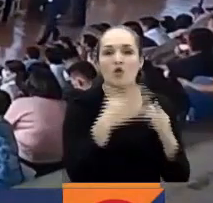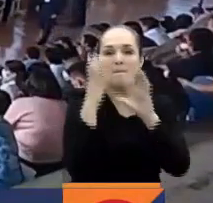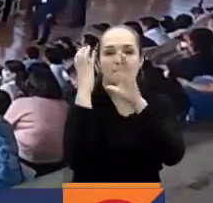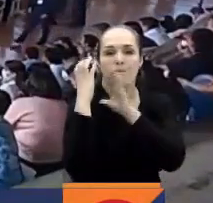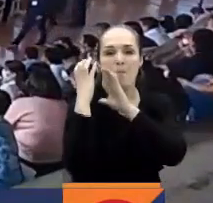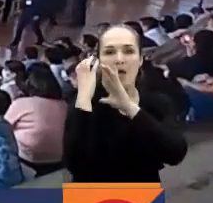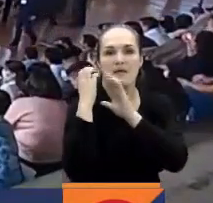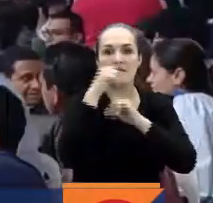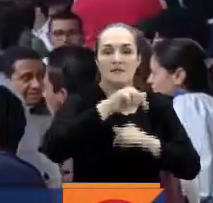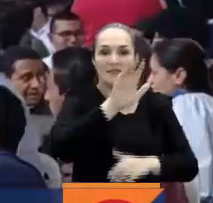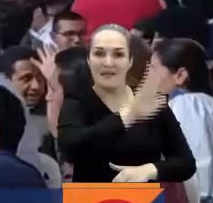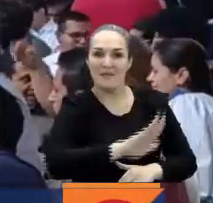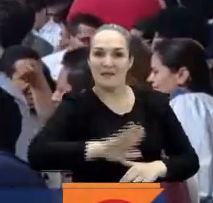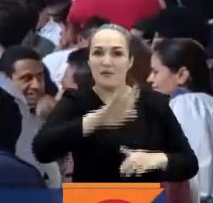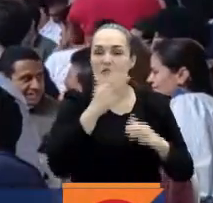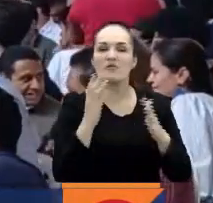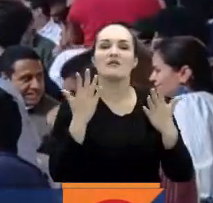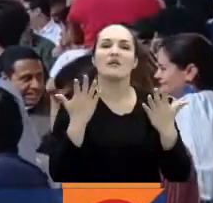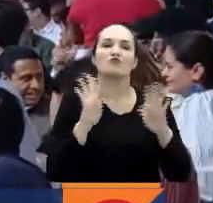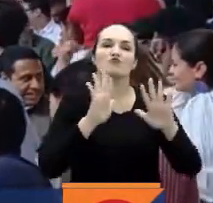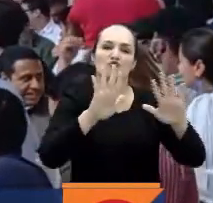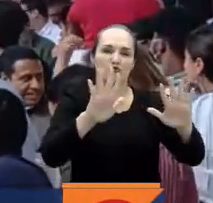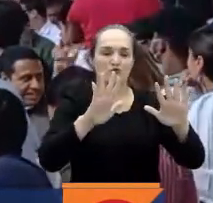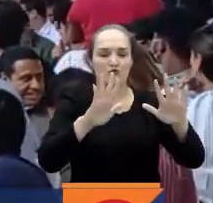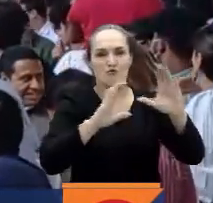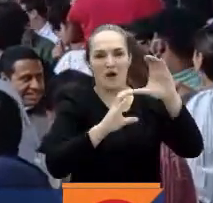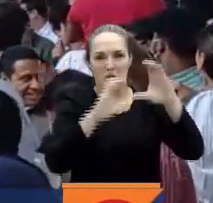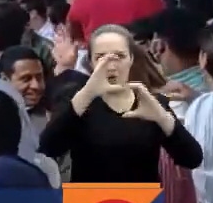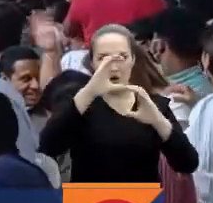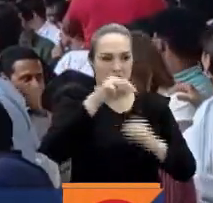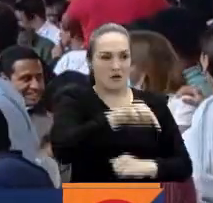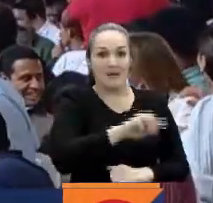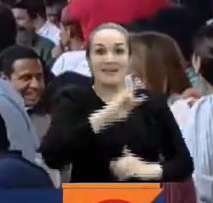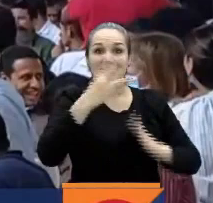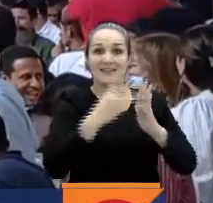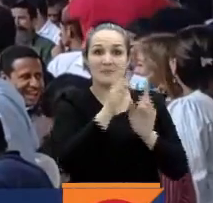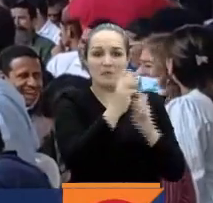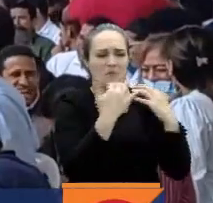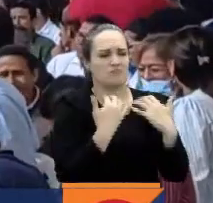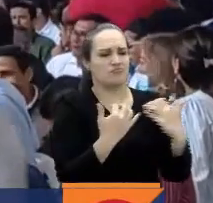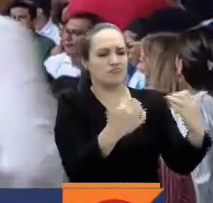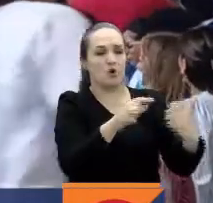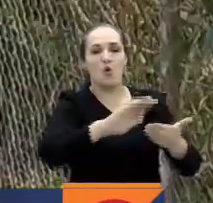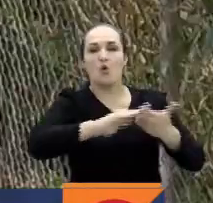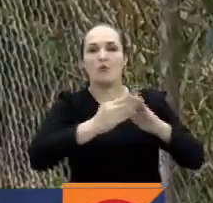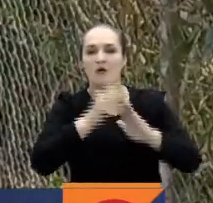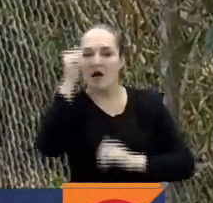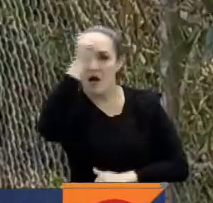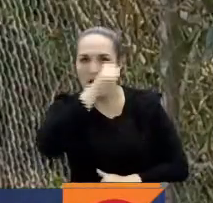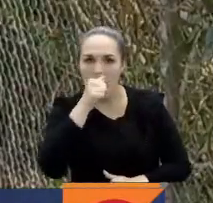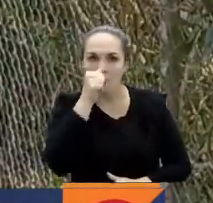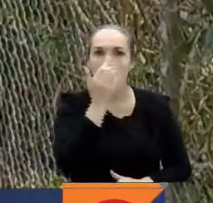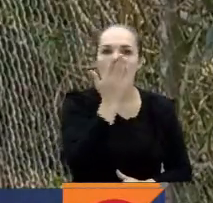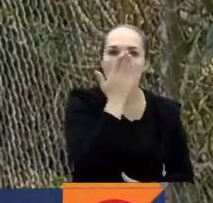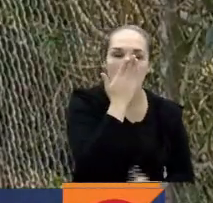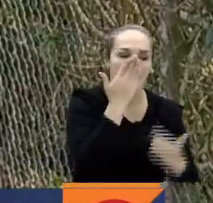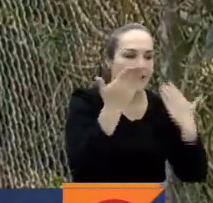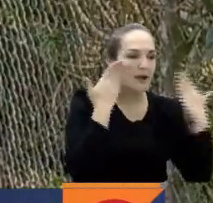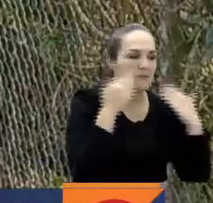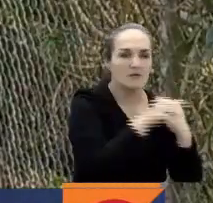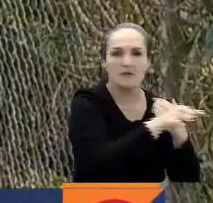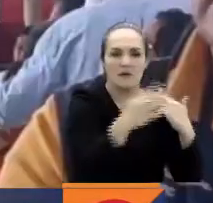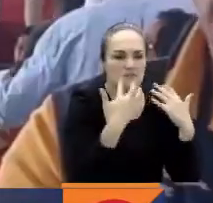el departamento del Cauca, asisten más de 3.000 personas, comunidades afrodescendientes, indígenas, campesinas y